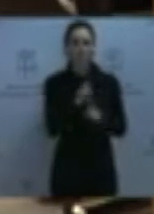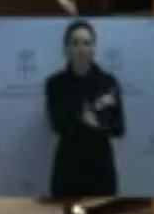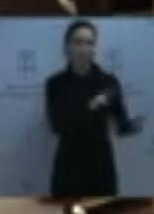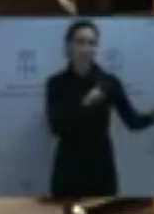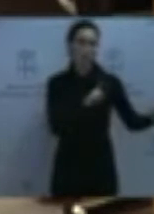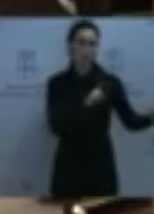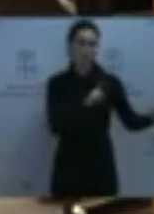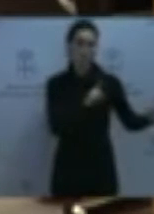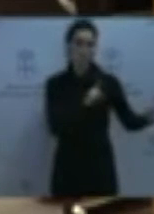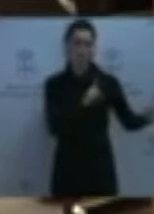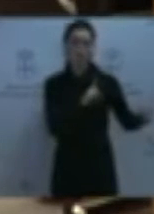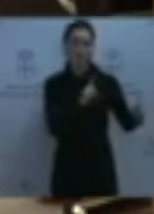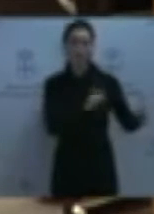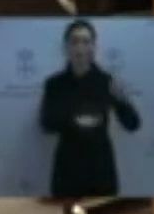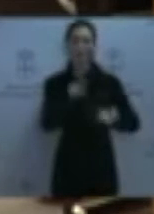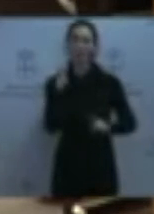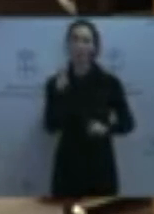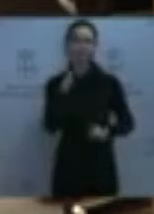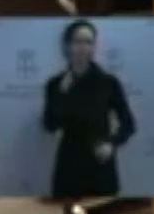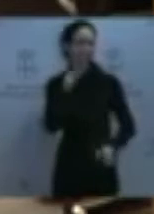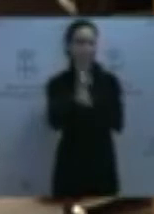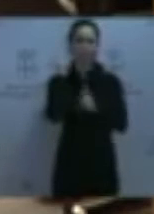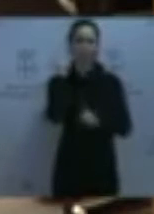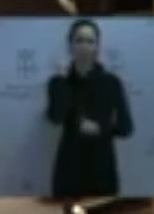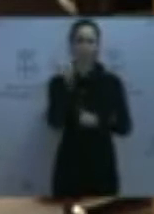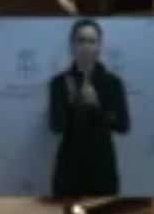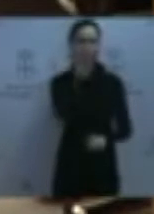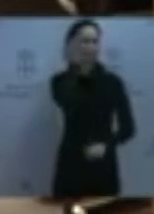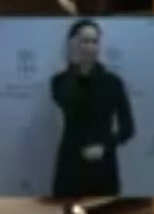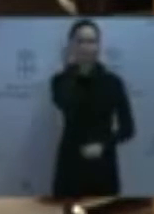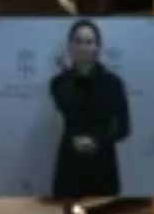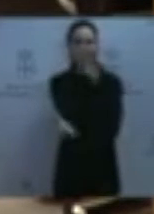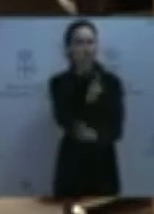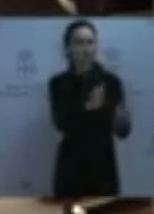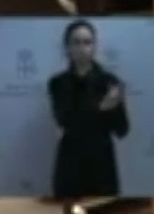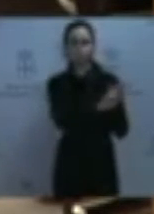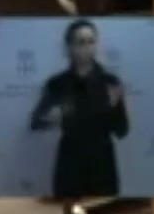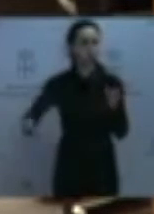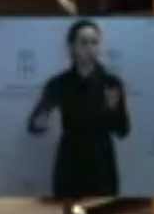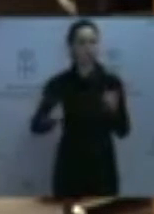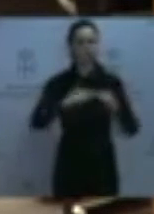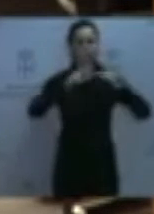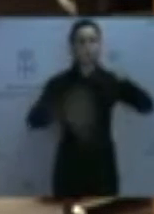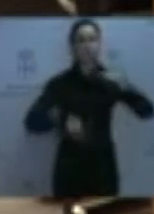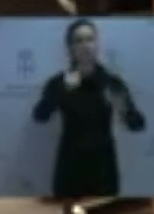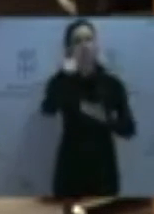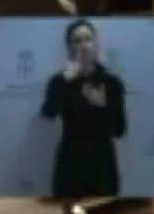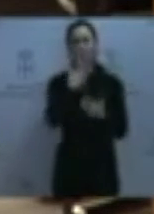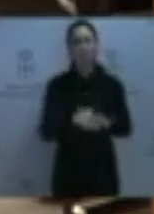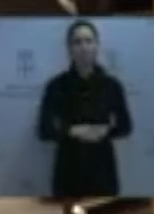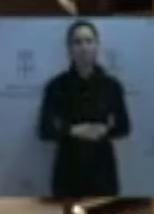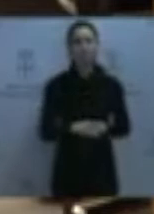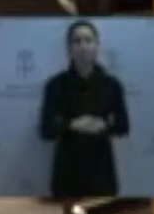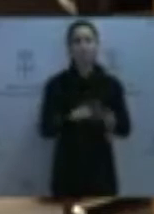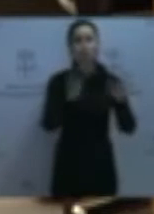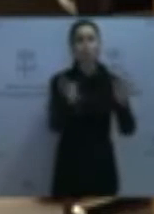violencia machista, que es la expresión más mediática y más brutal de unas formas de discriminación y de desigualdad que son mucho más estructurales. El 8